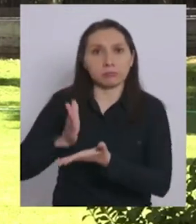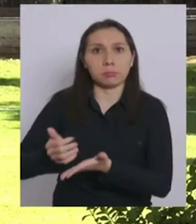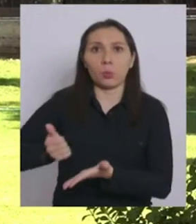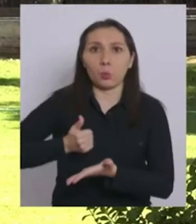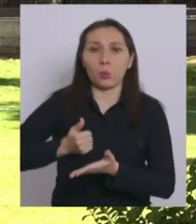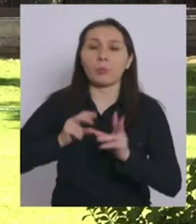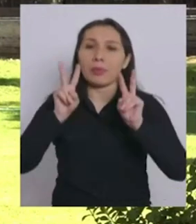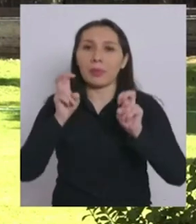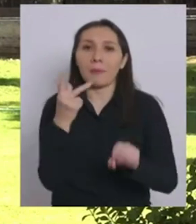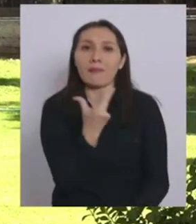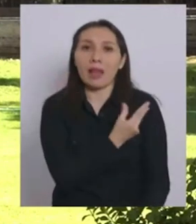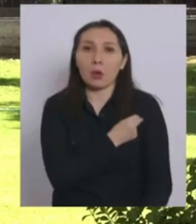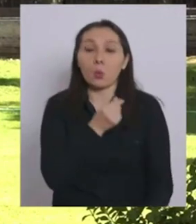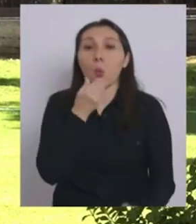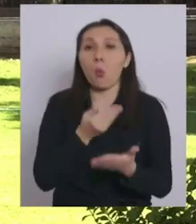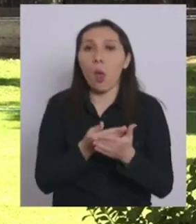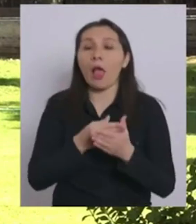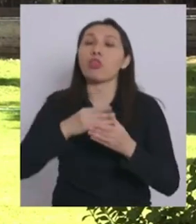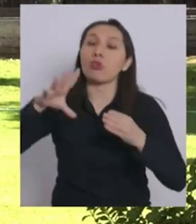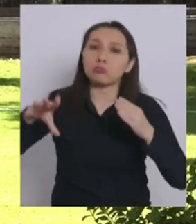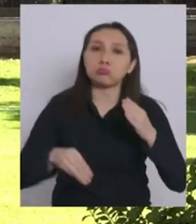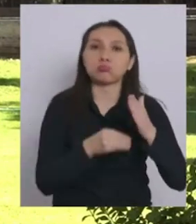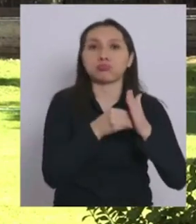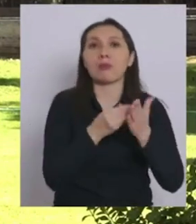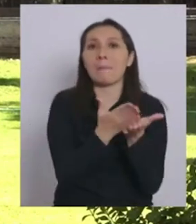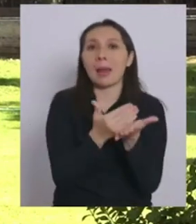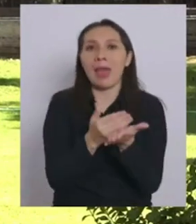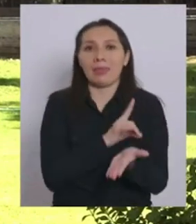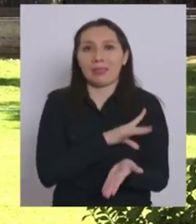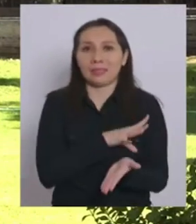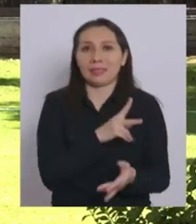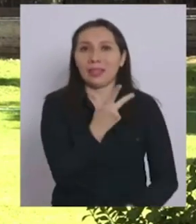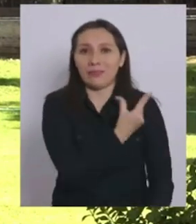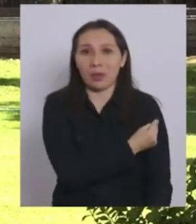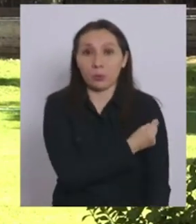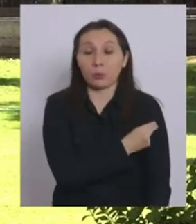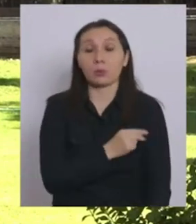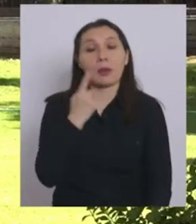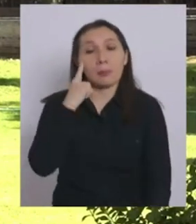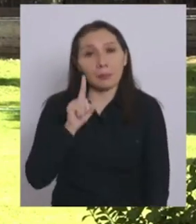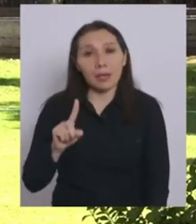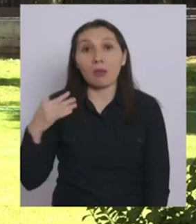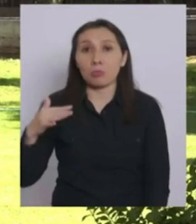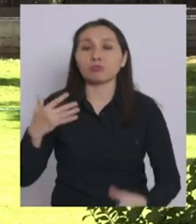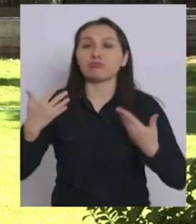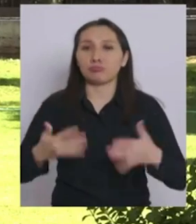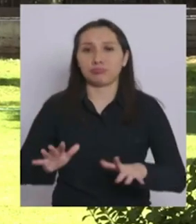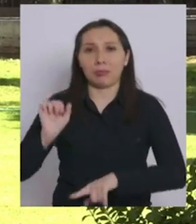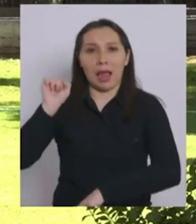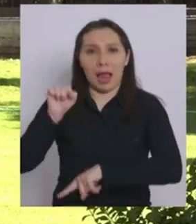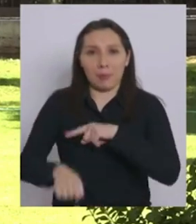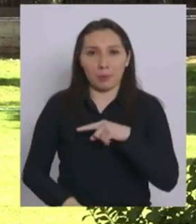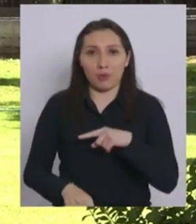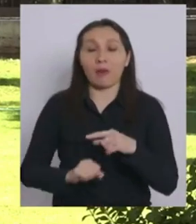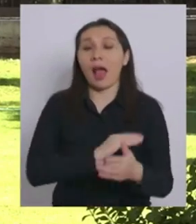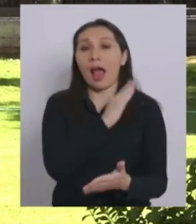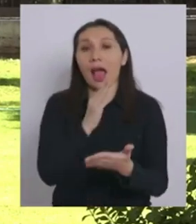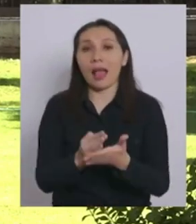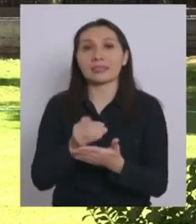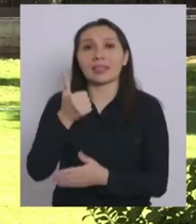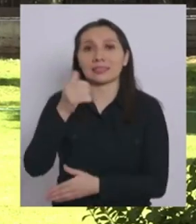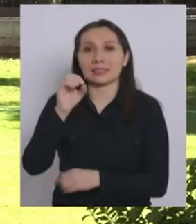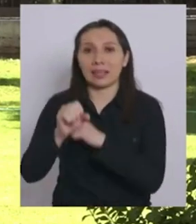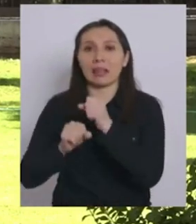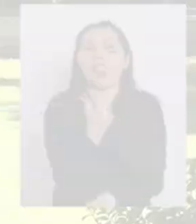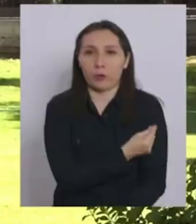las vacunas que se van incorporando al plan pero lo importante es que está aprobada y que está aprobada hasta los 60